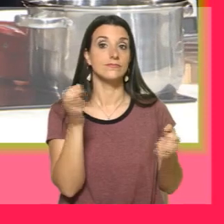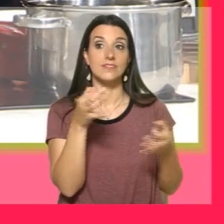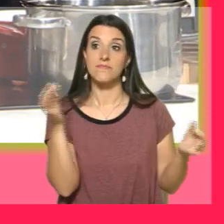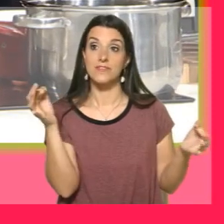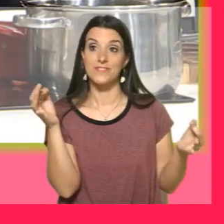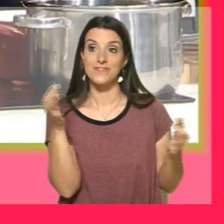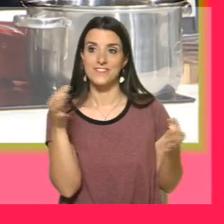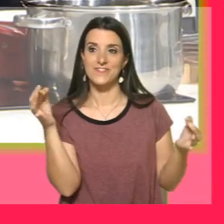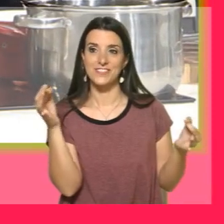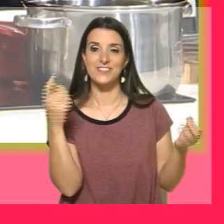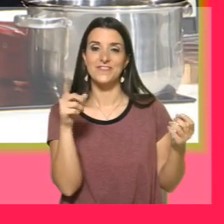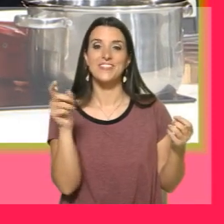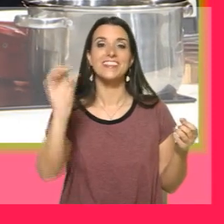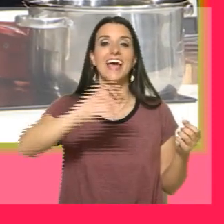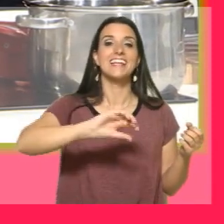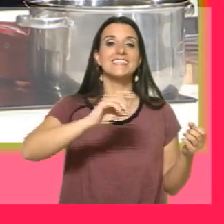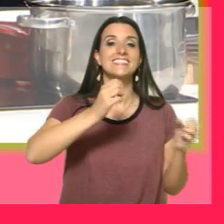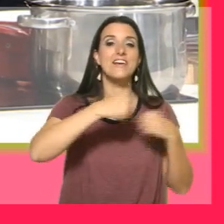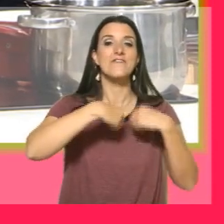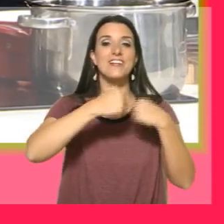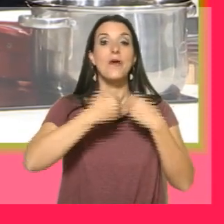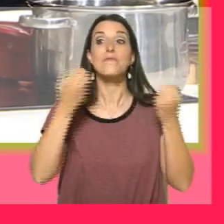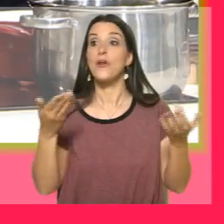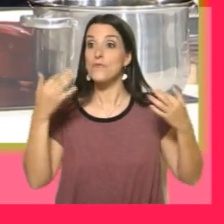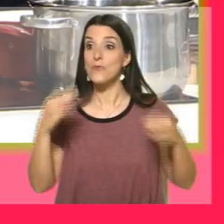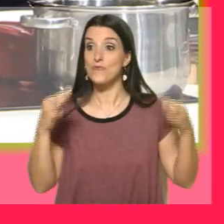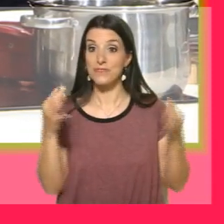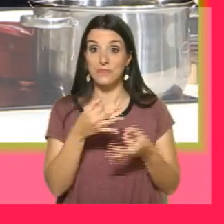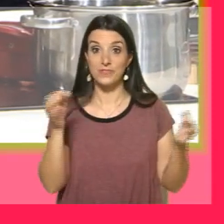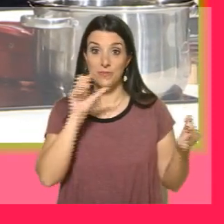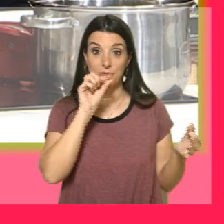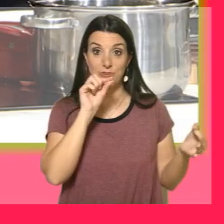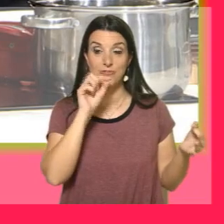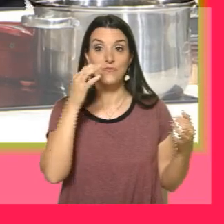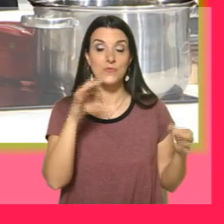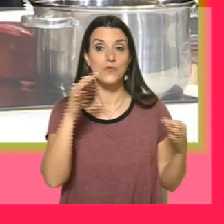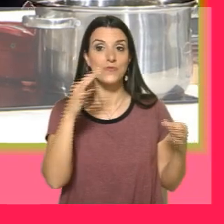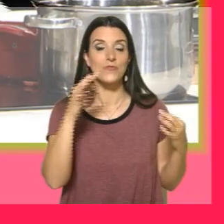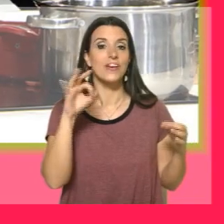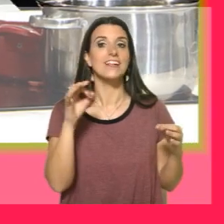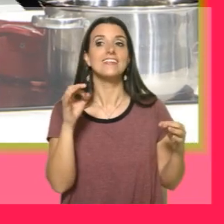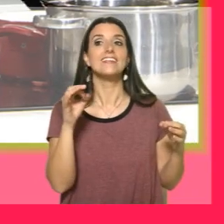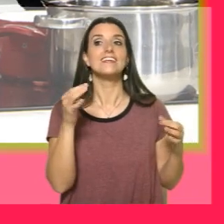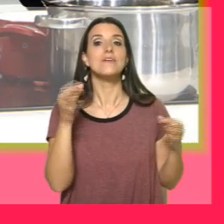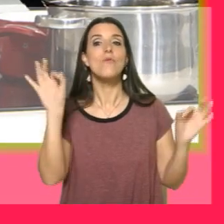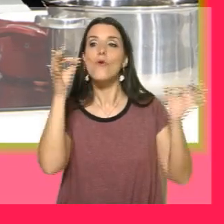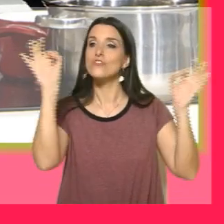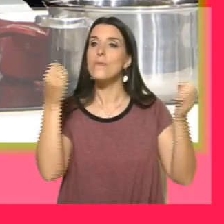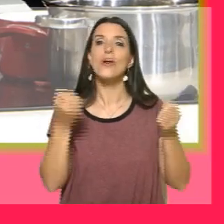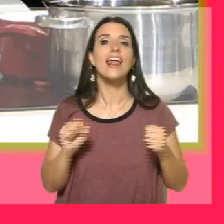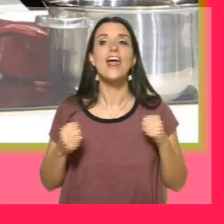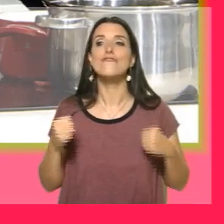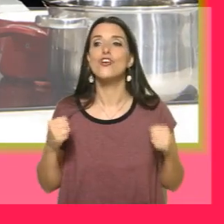Perfecto, pero necesitamos la latita de cerveza. Muy bien, viene bárbaro bien el pollo, ¿eh? Muy musicalizado. Tendría, ¿eh? ¿Por qué estás que bailar,